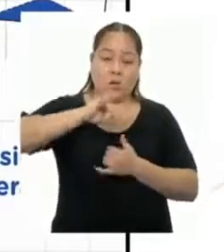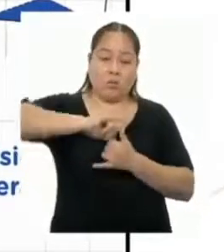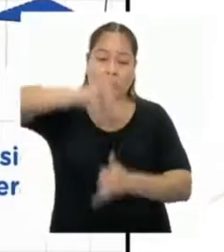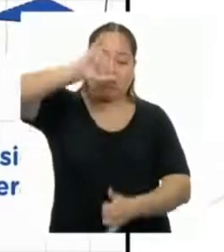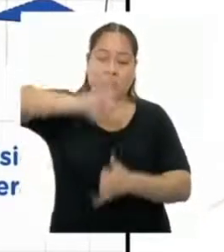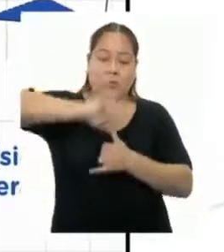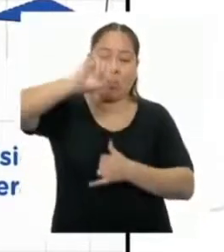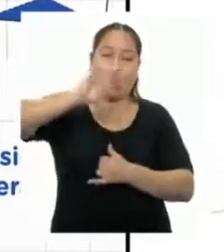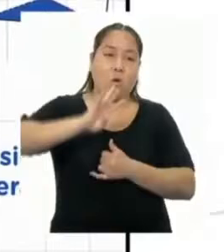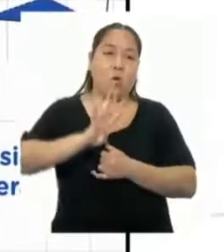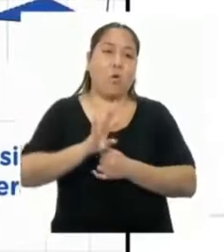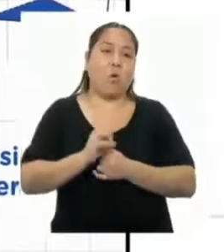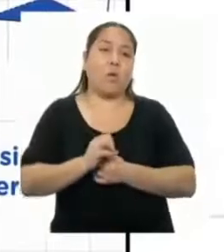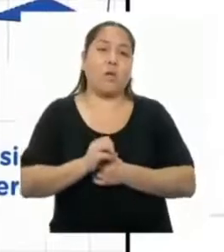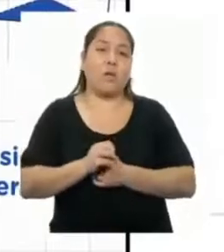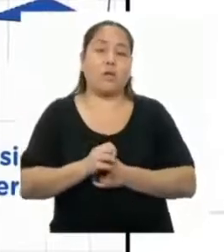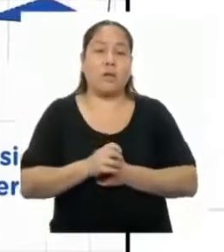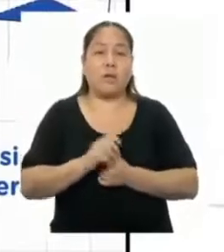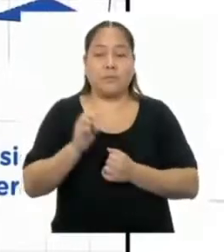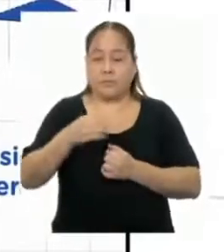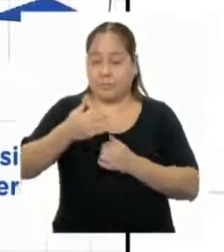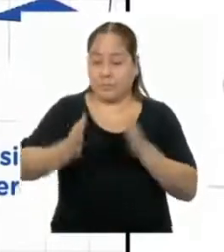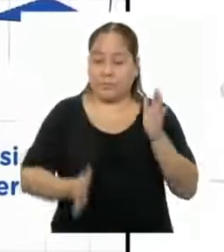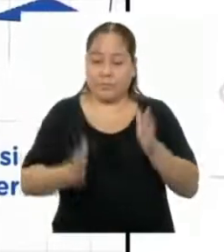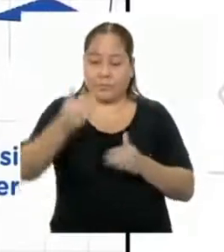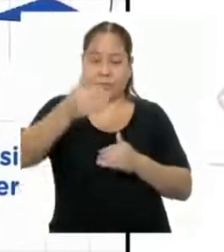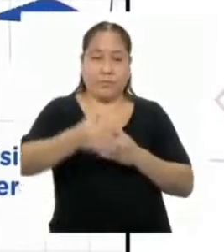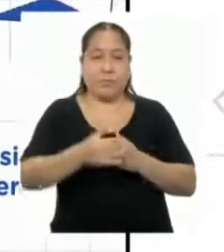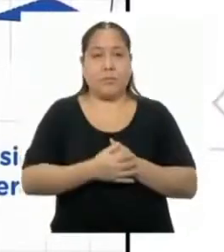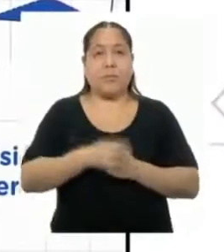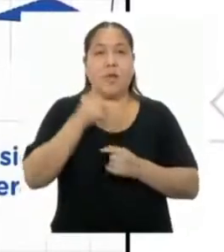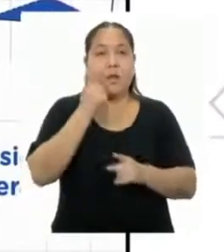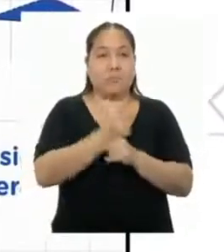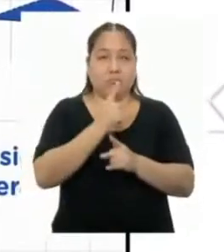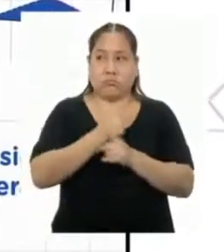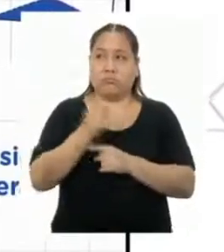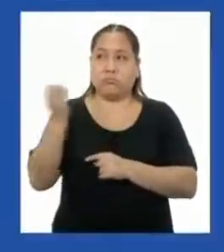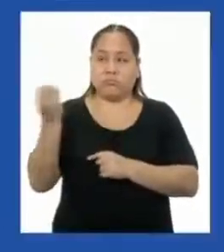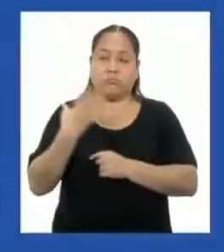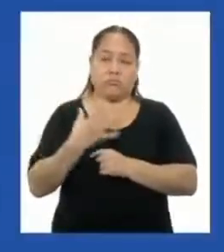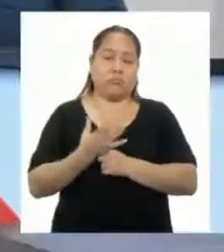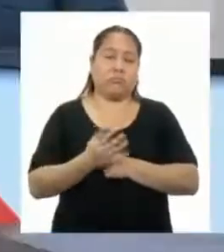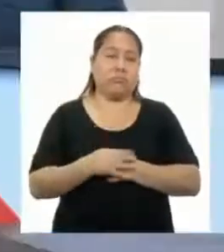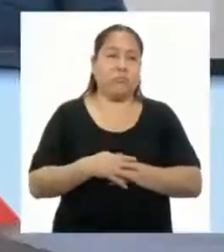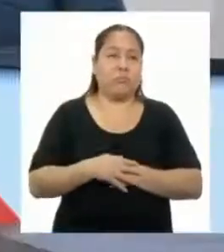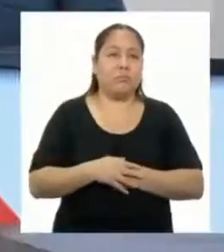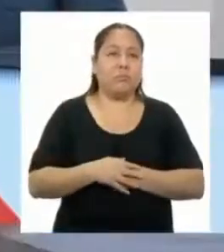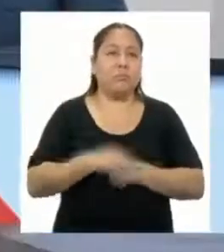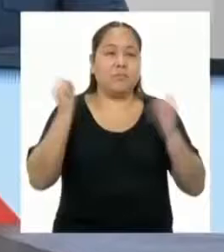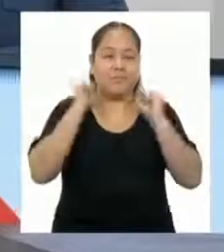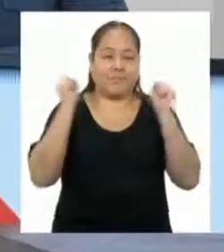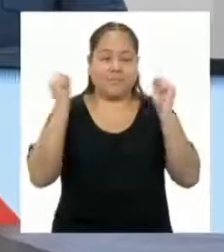listones de 40 centímetros para las aristas laterales, tal cual estaba en las condiciones.